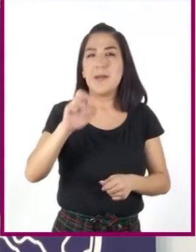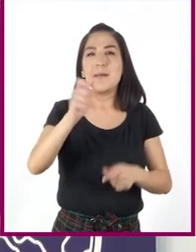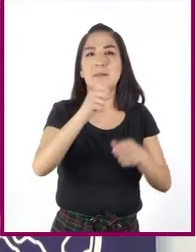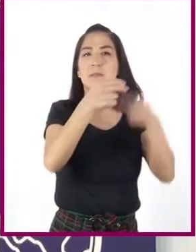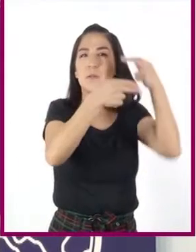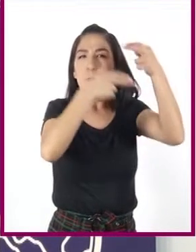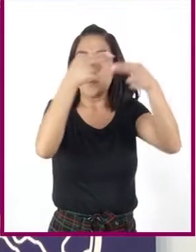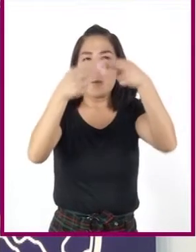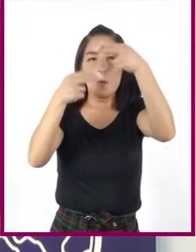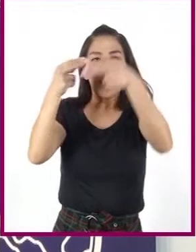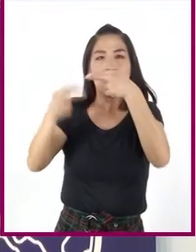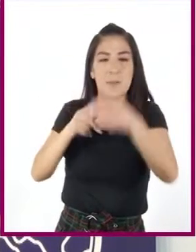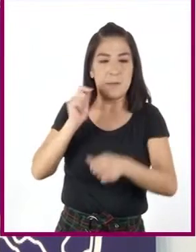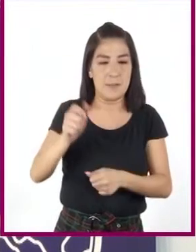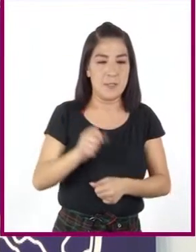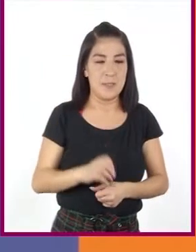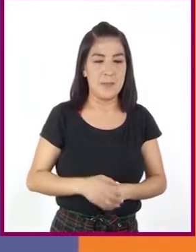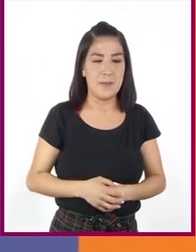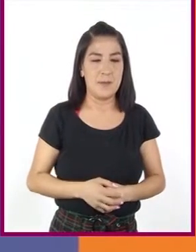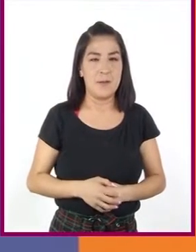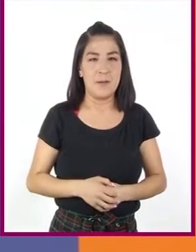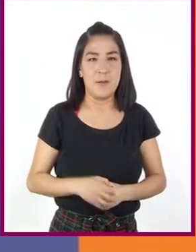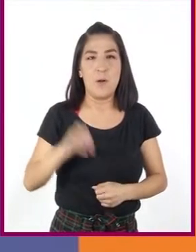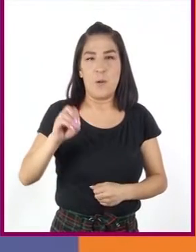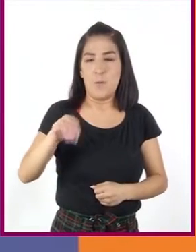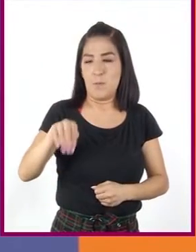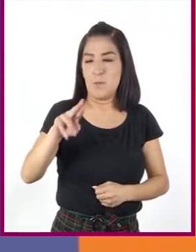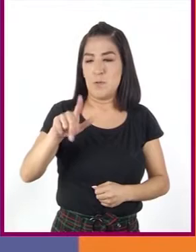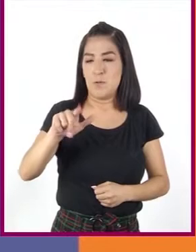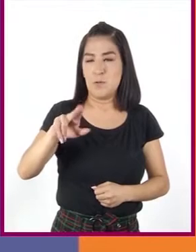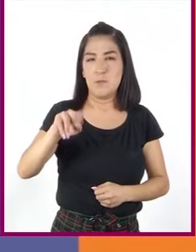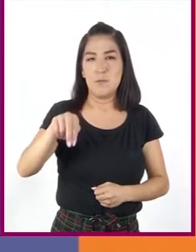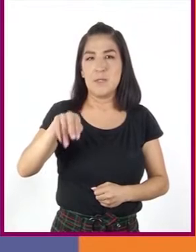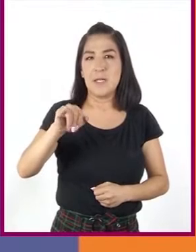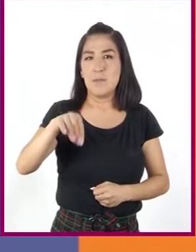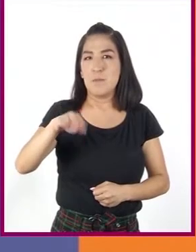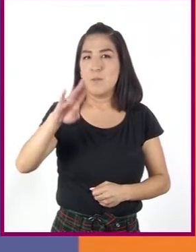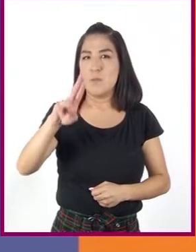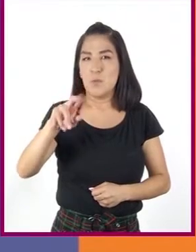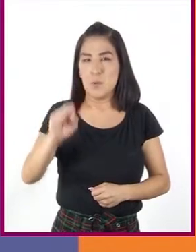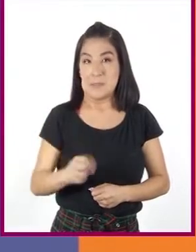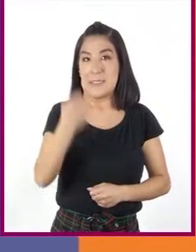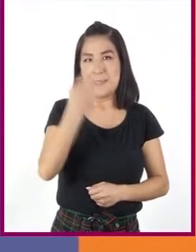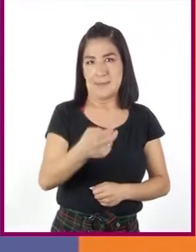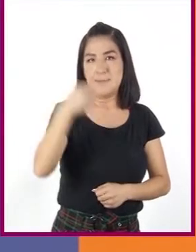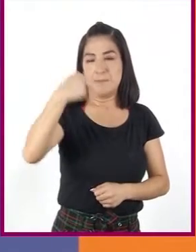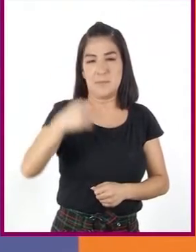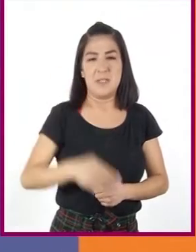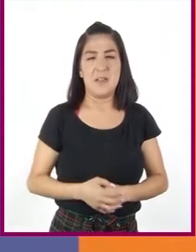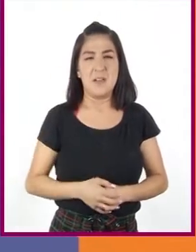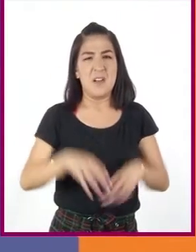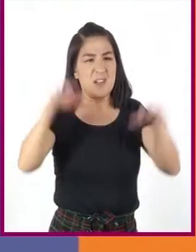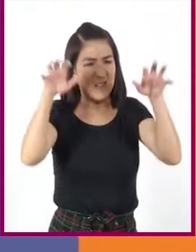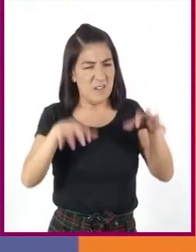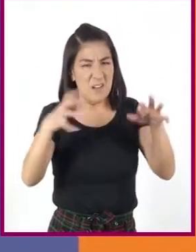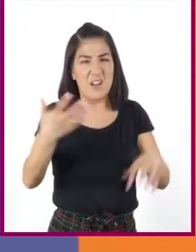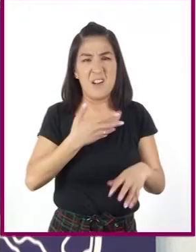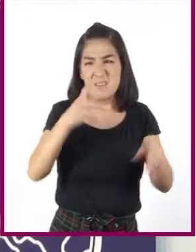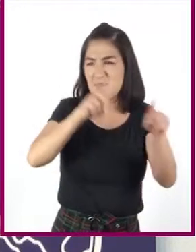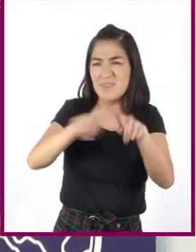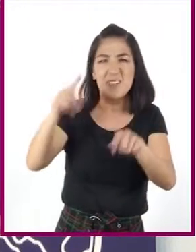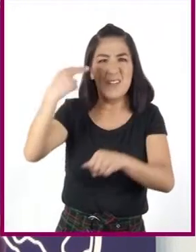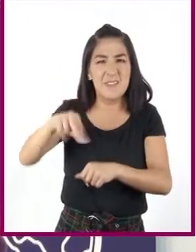llaman cumulonimbus. ¿Las nubes tienen nombre? Digo, no sabía que fueran